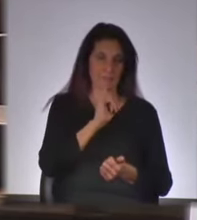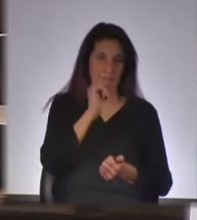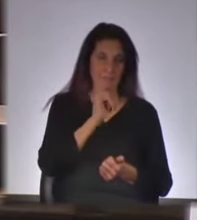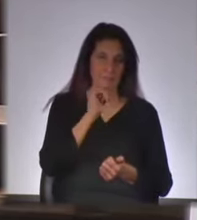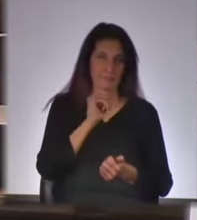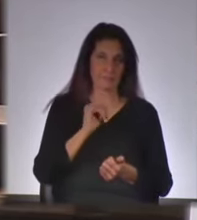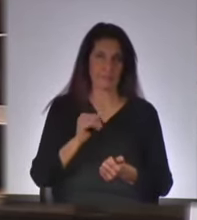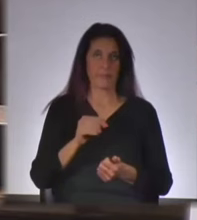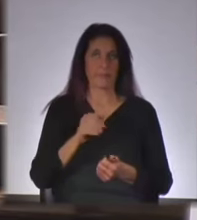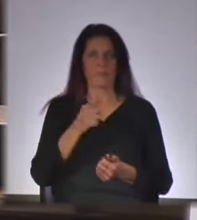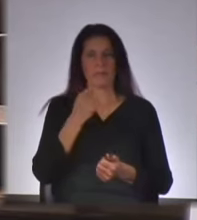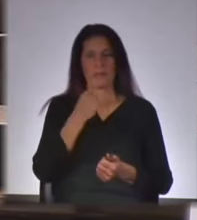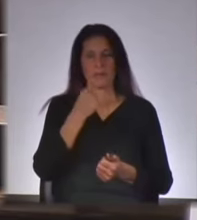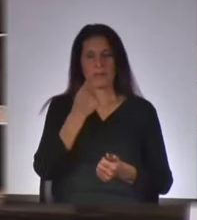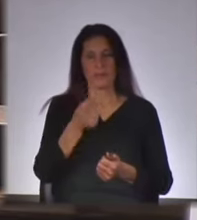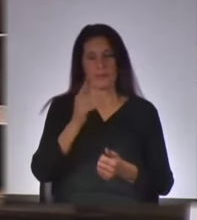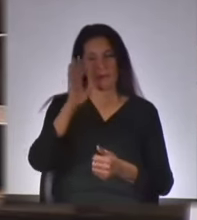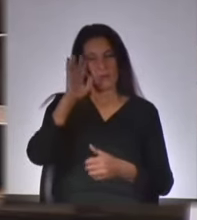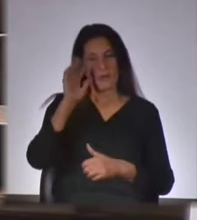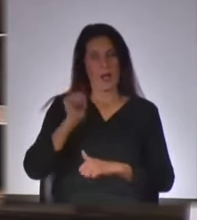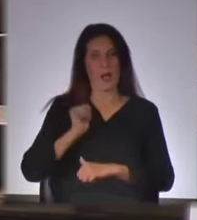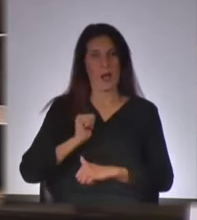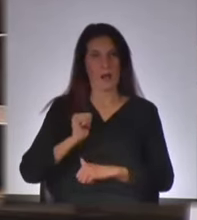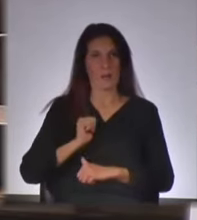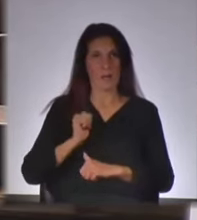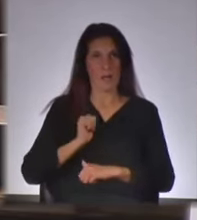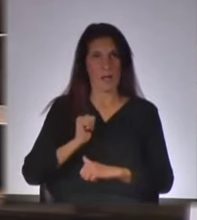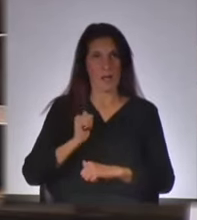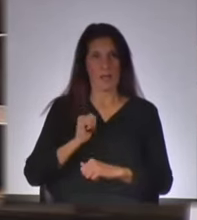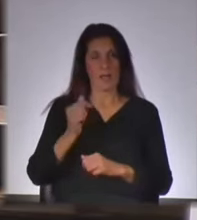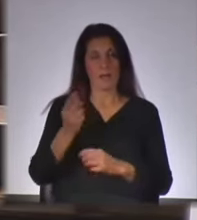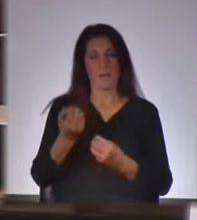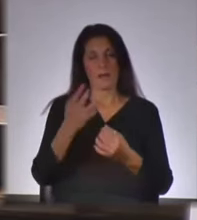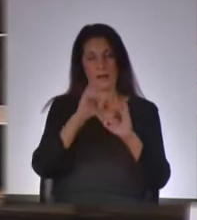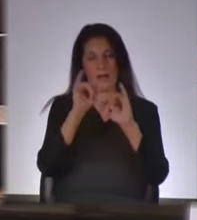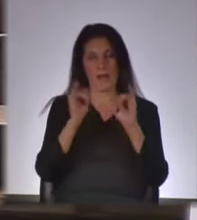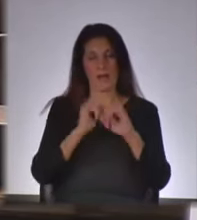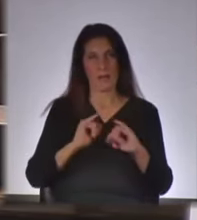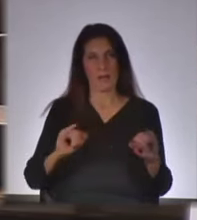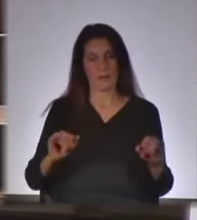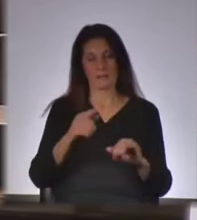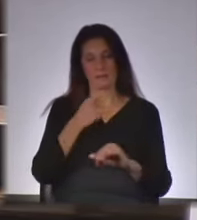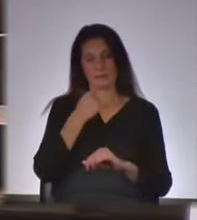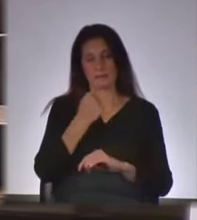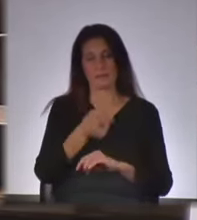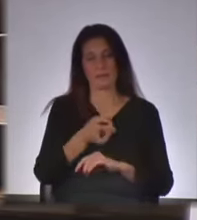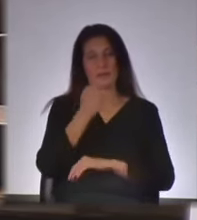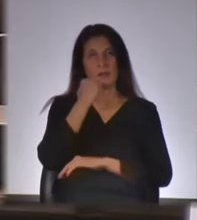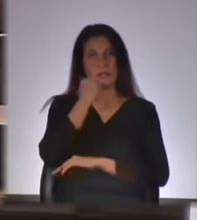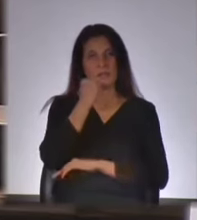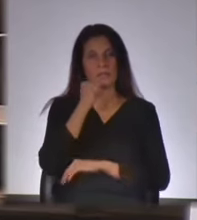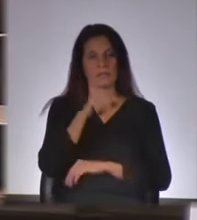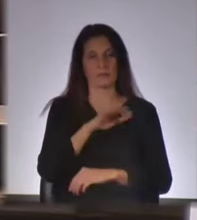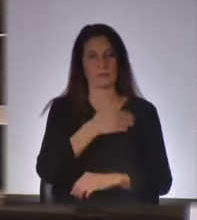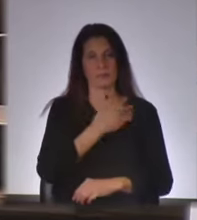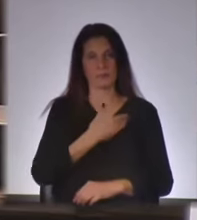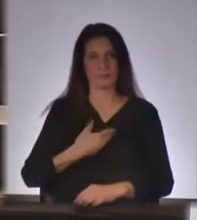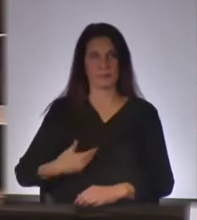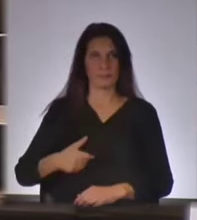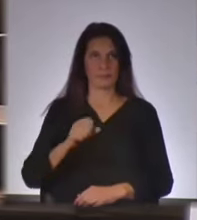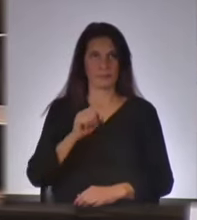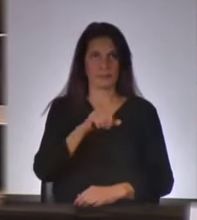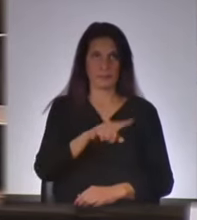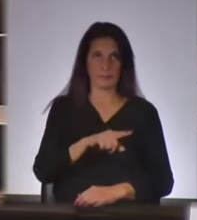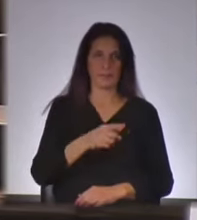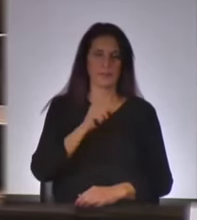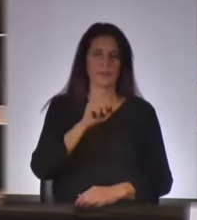dicho las fuerzas armadas a la comisión para la paz creado por el doctor jorge ovalle durante su presidencia también la declaración es de